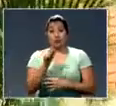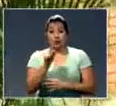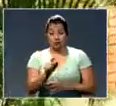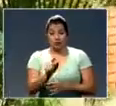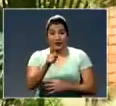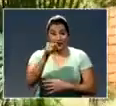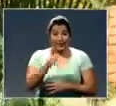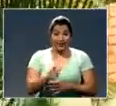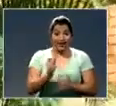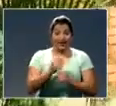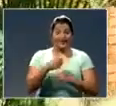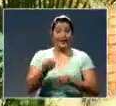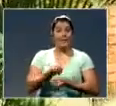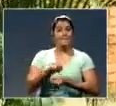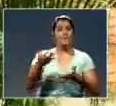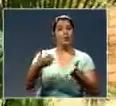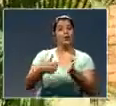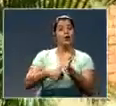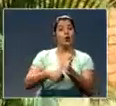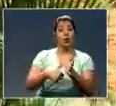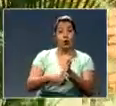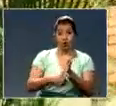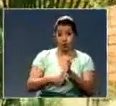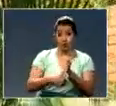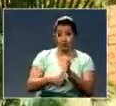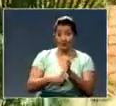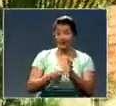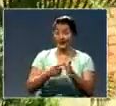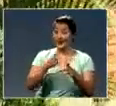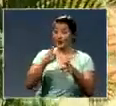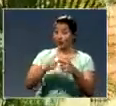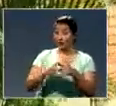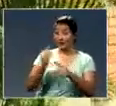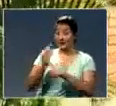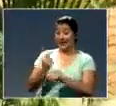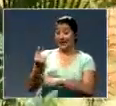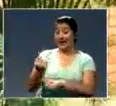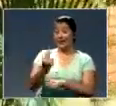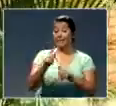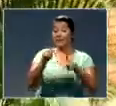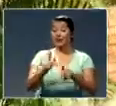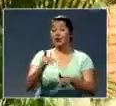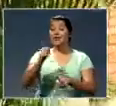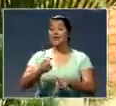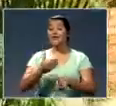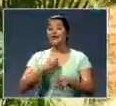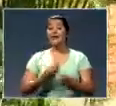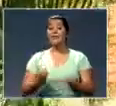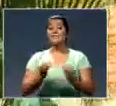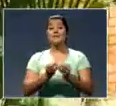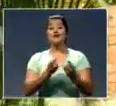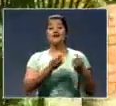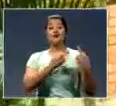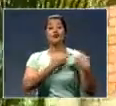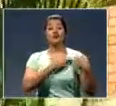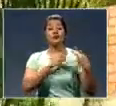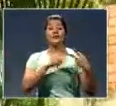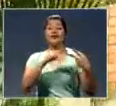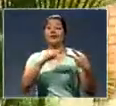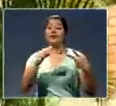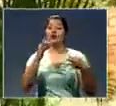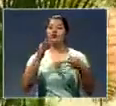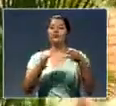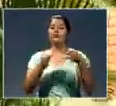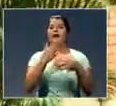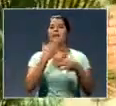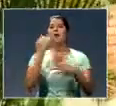hacer público su voto, va a tener una mayor responsabilidad y tiene que justificar mejor por